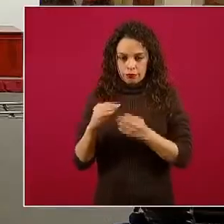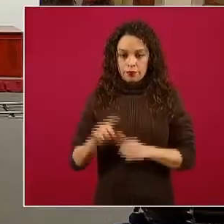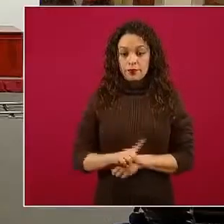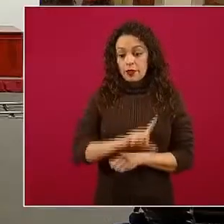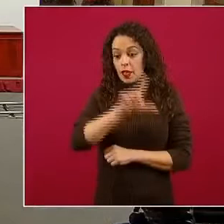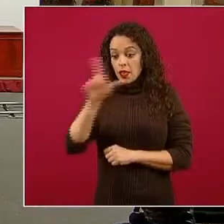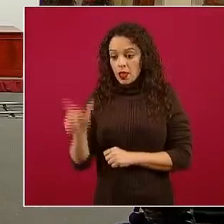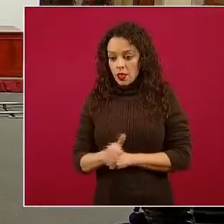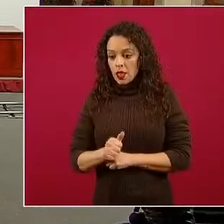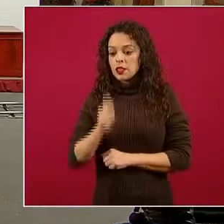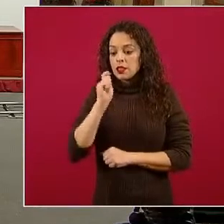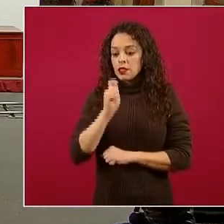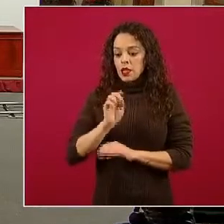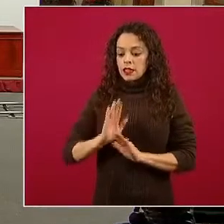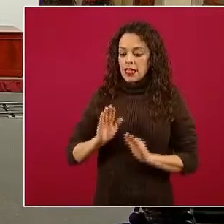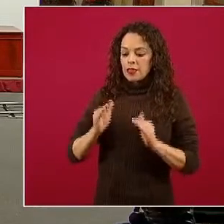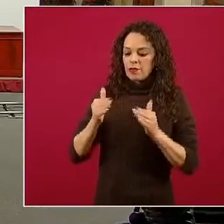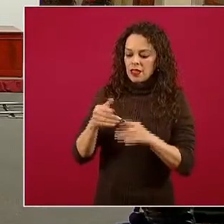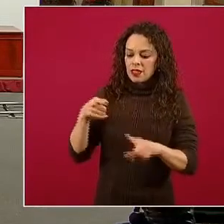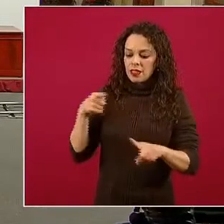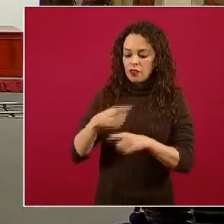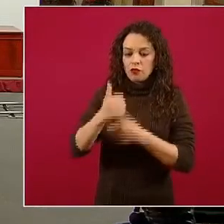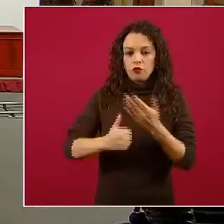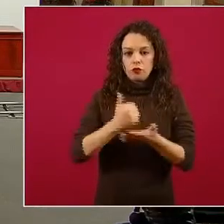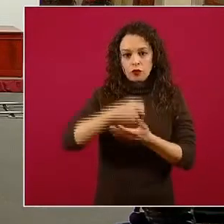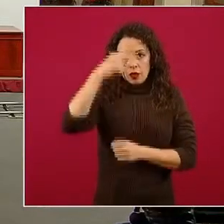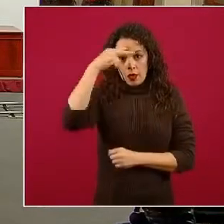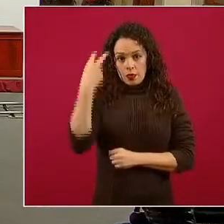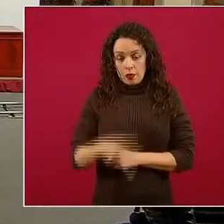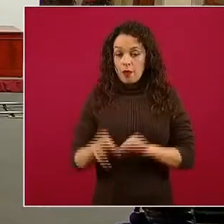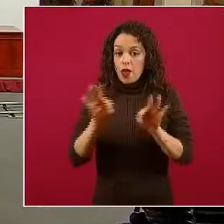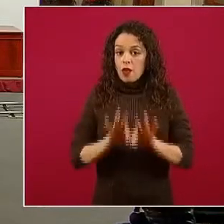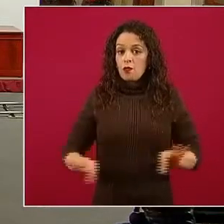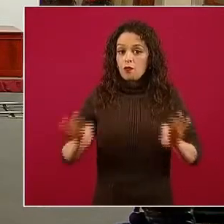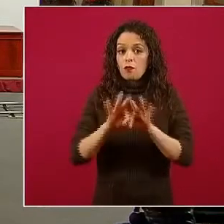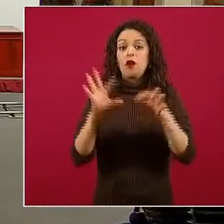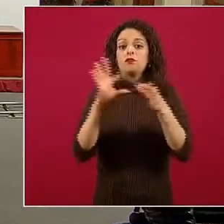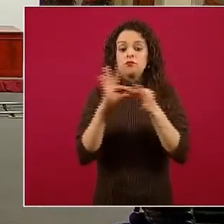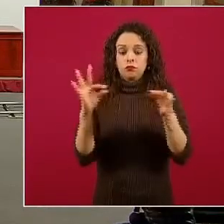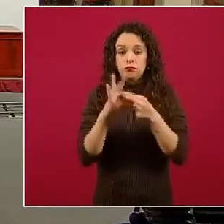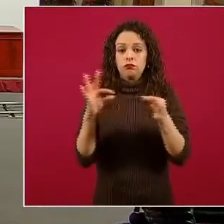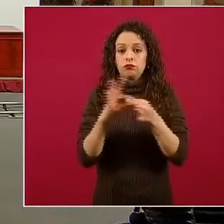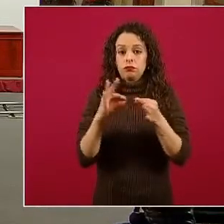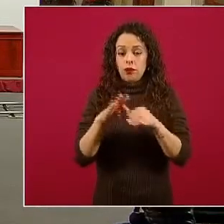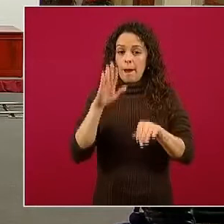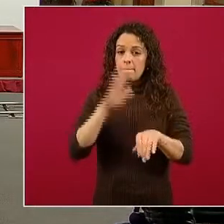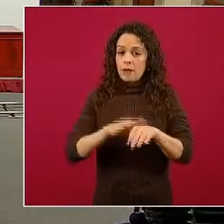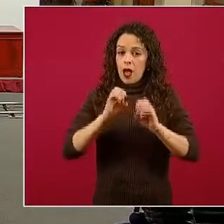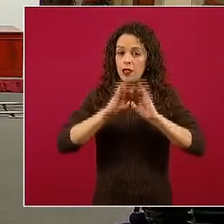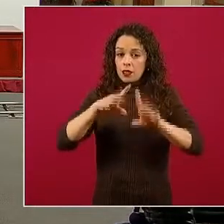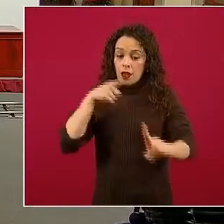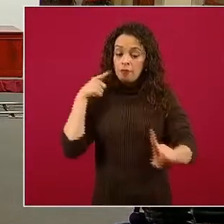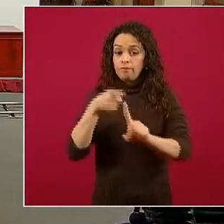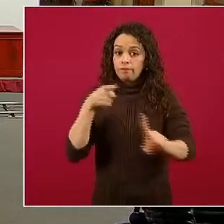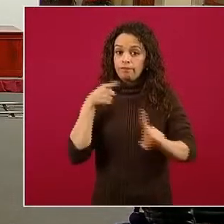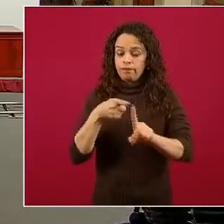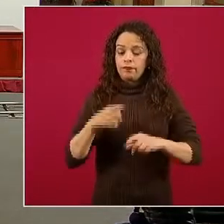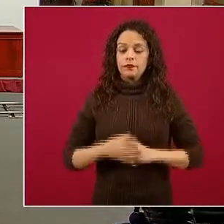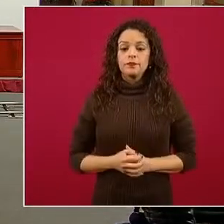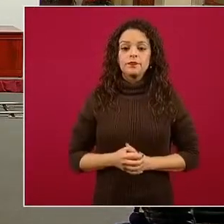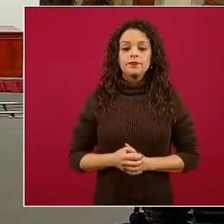muy específico sobre la Ciudad de México que nos interesa destacar con considerable énfasis, como he advertido,